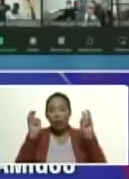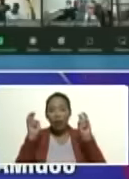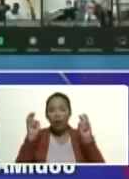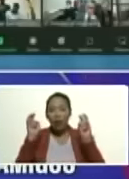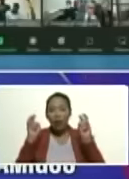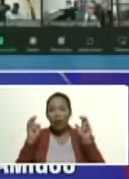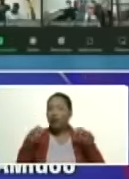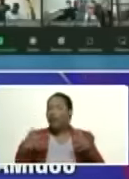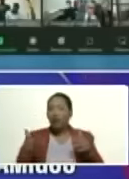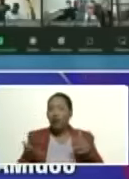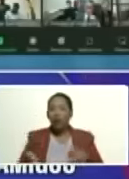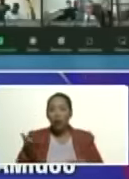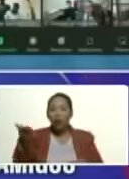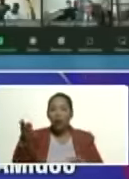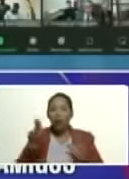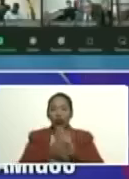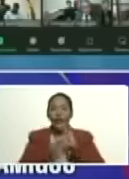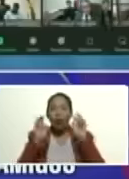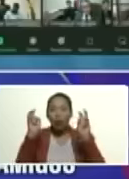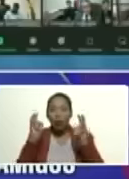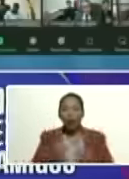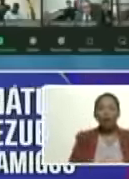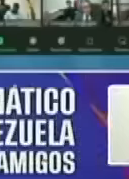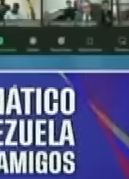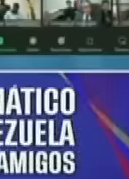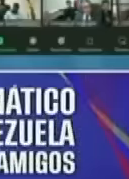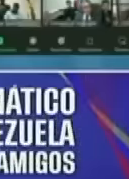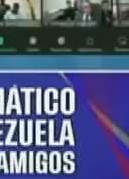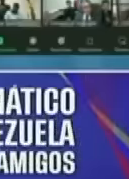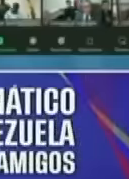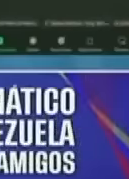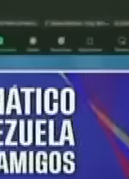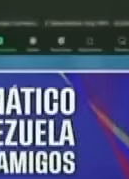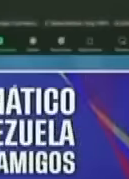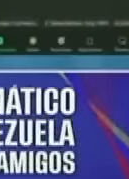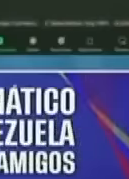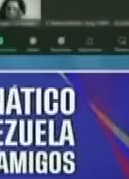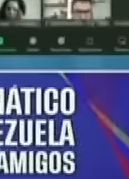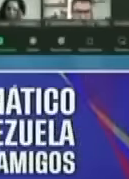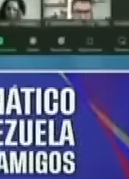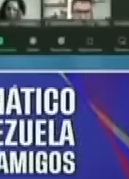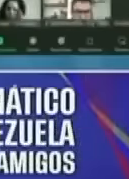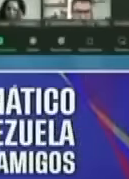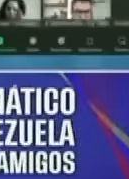Qué importante es. Aquí está el mapa, si me permiten, y